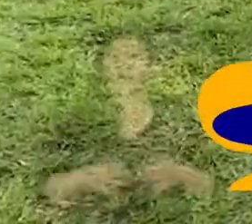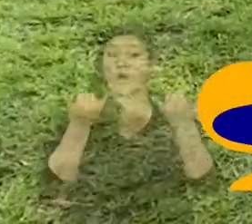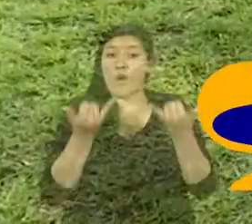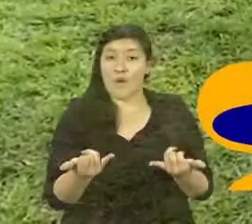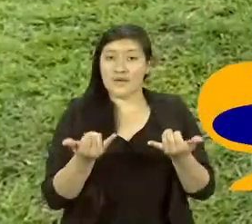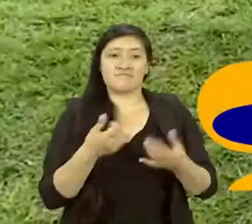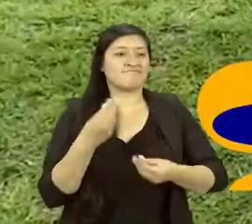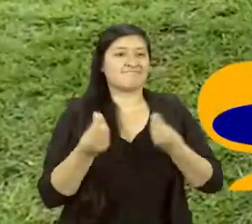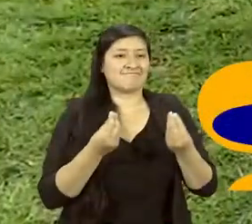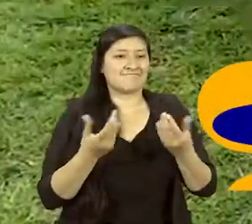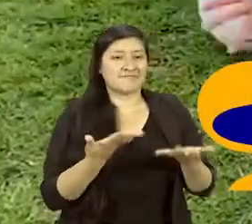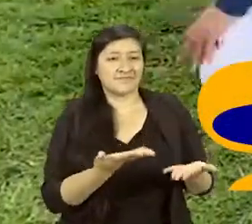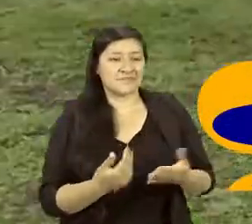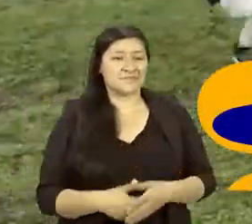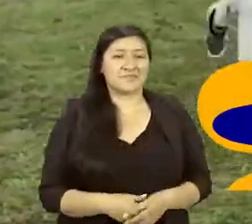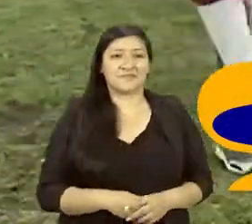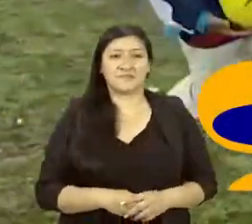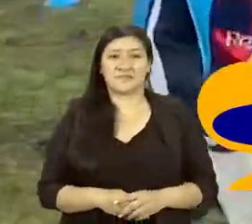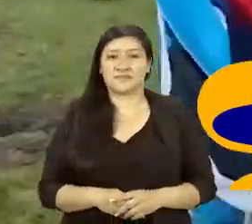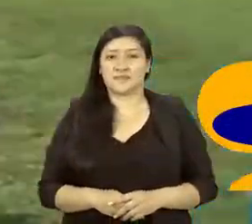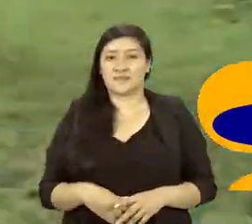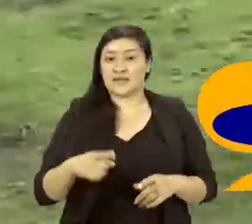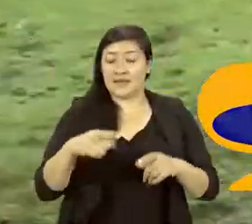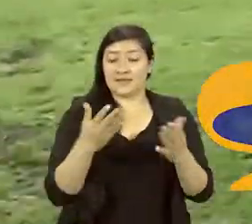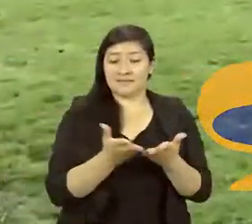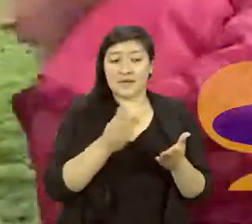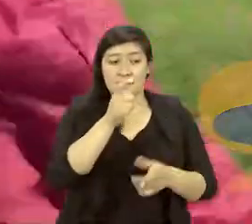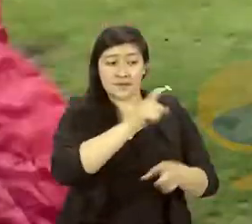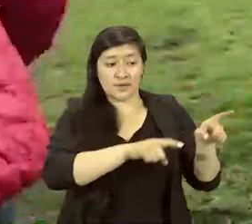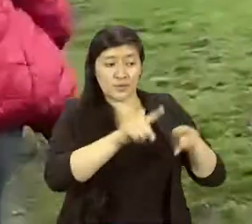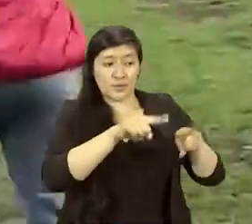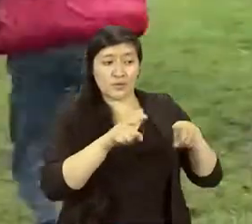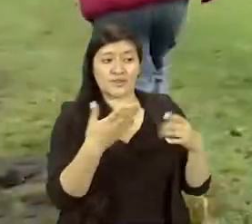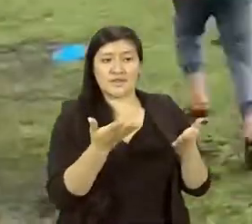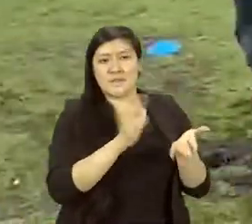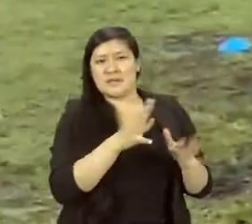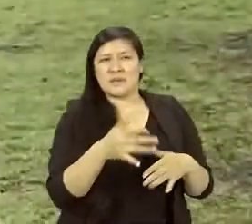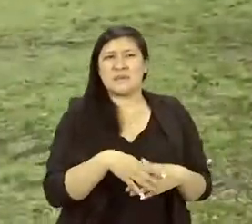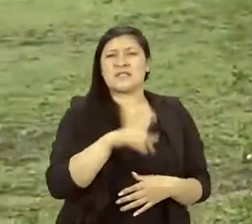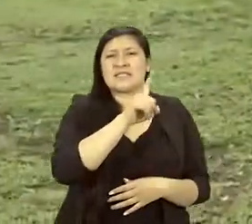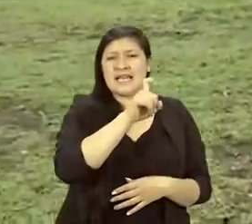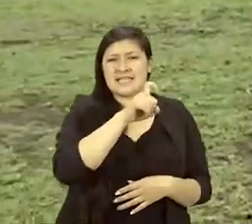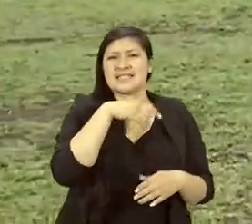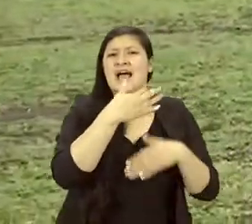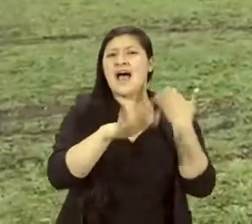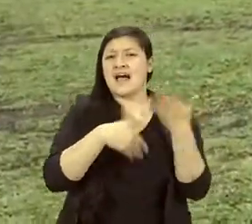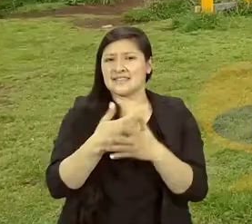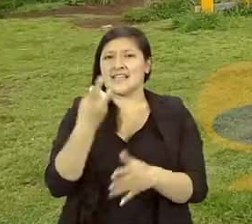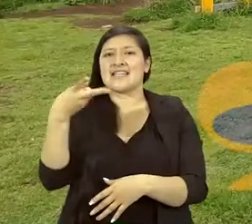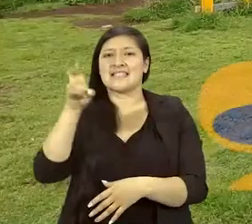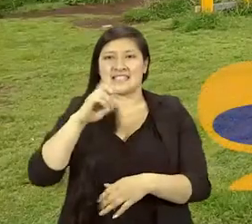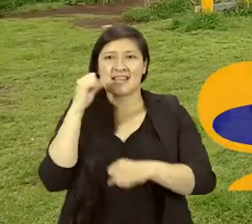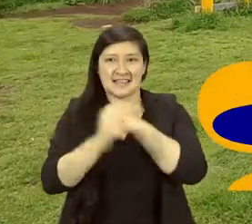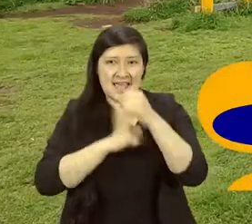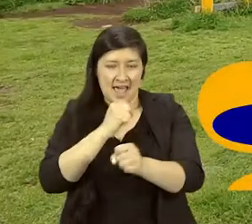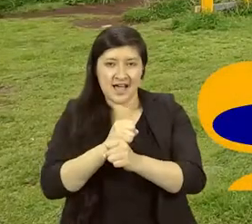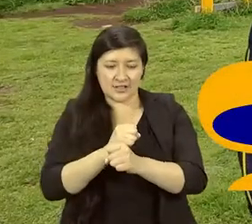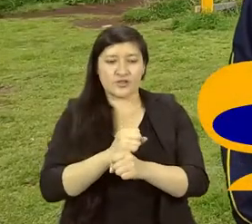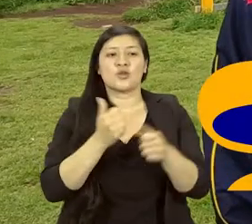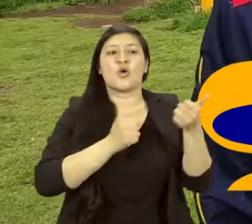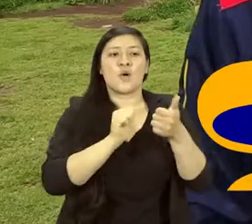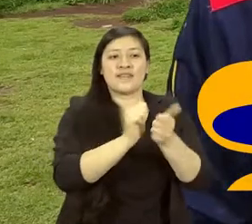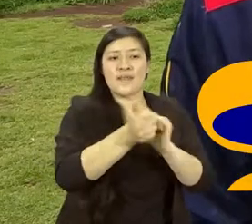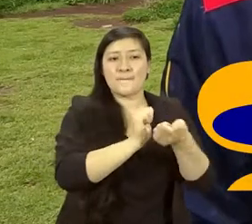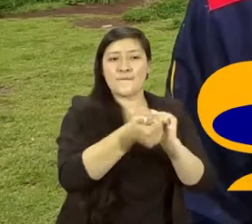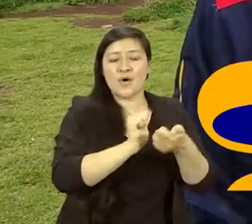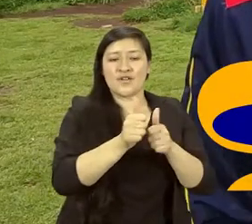El día de hoy tenemos los chicos cuyas edades oscilan entre los 6 añitos hasta los 17 años, en la